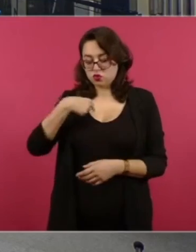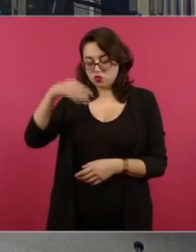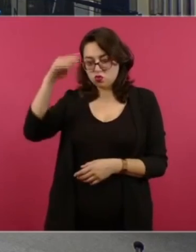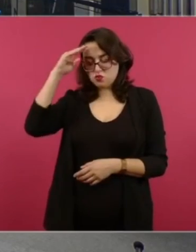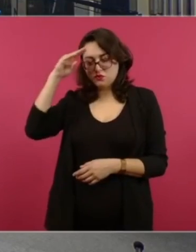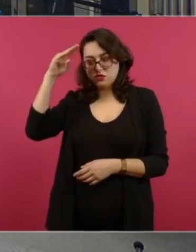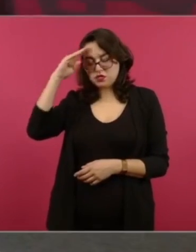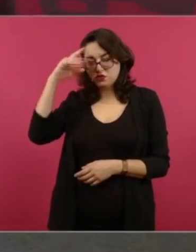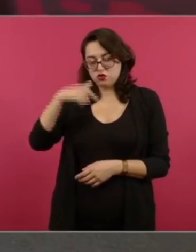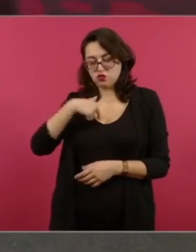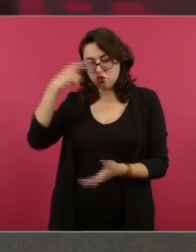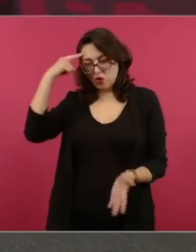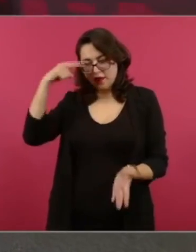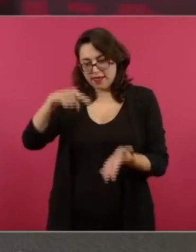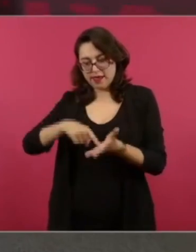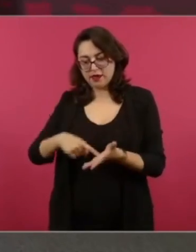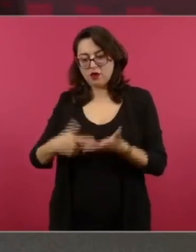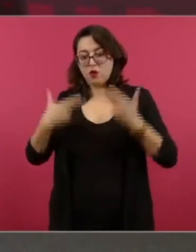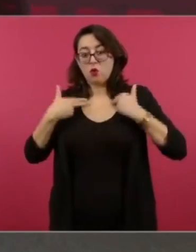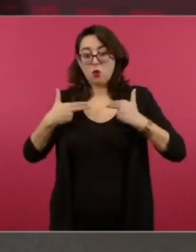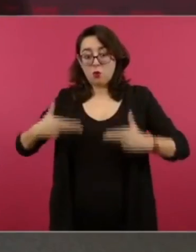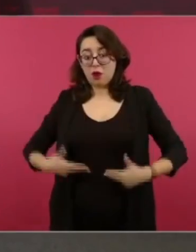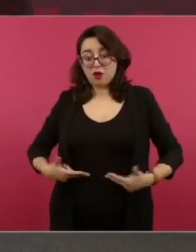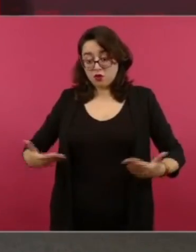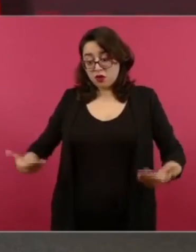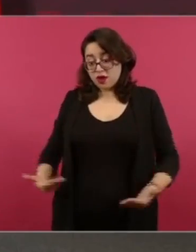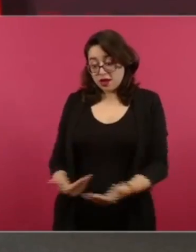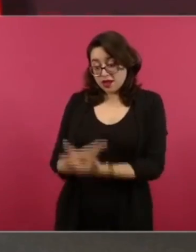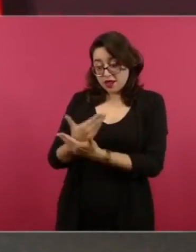no nacemos malos.